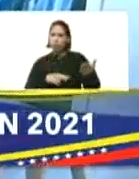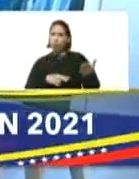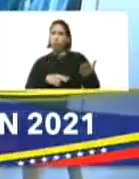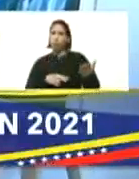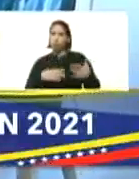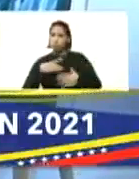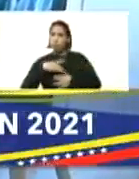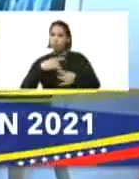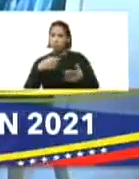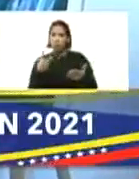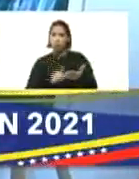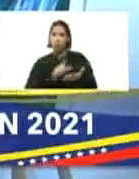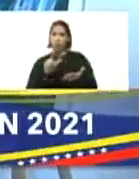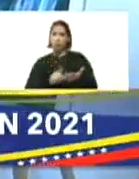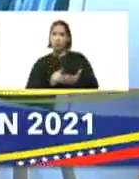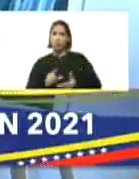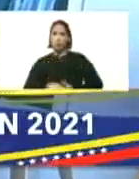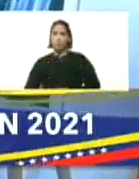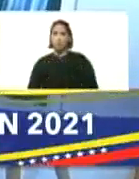Interesante.